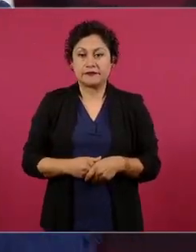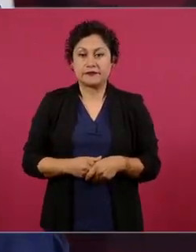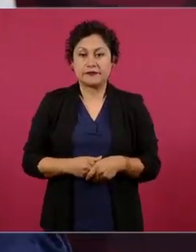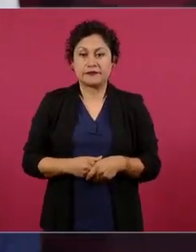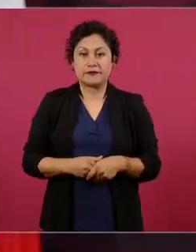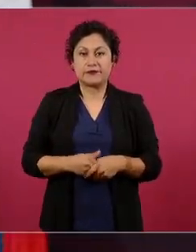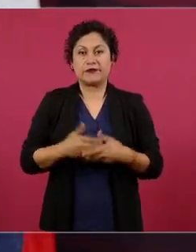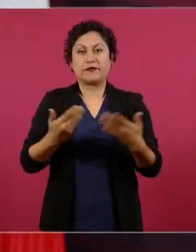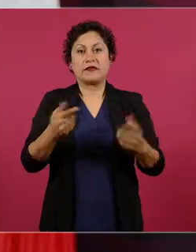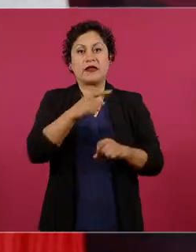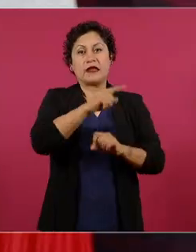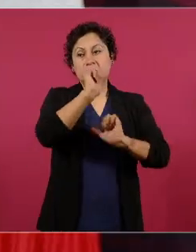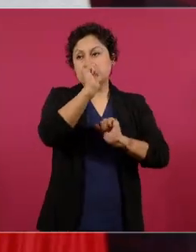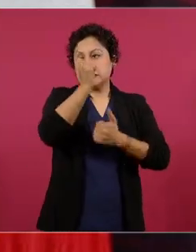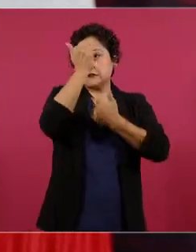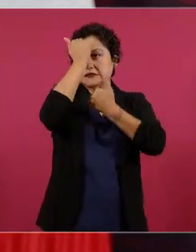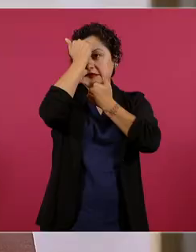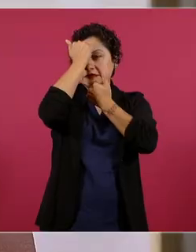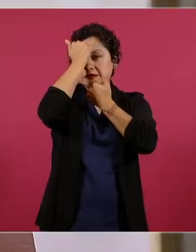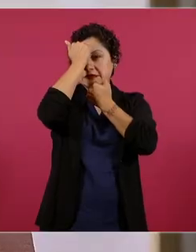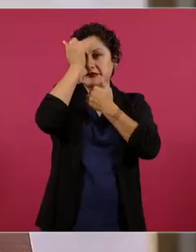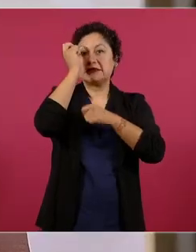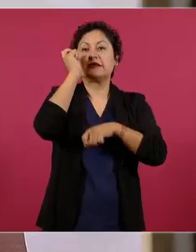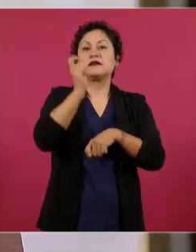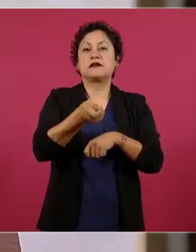haber apoyado los programas de bienestar,